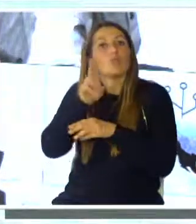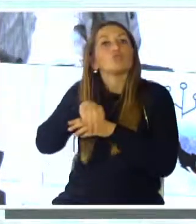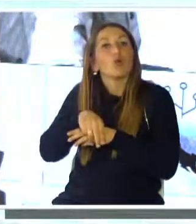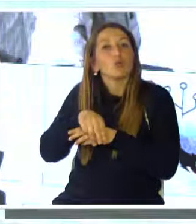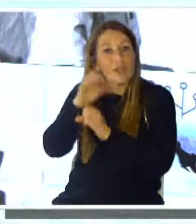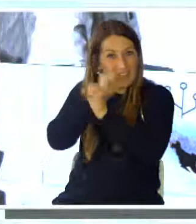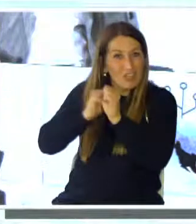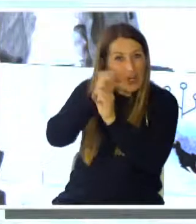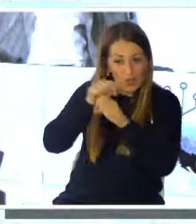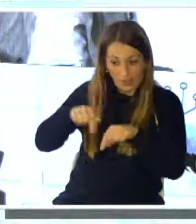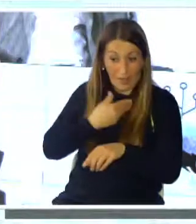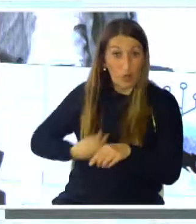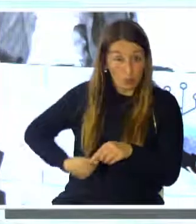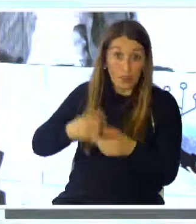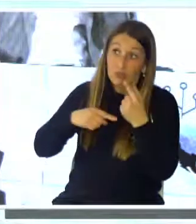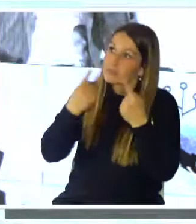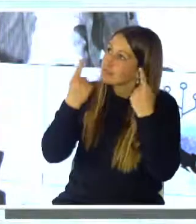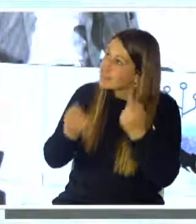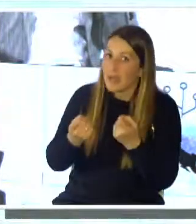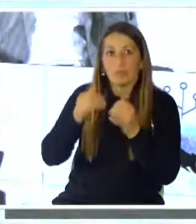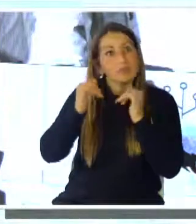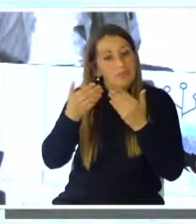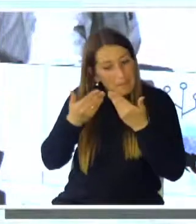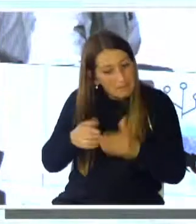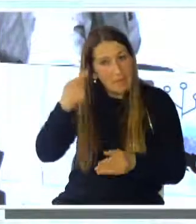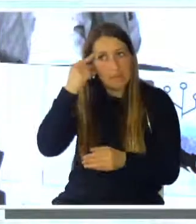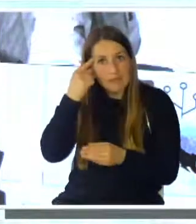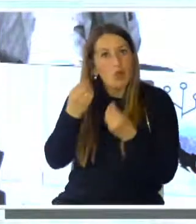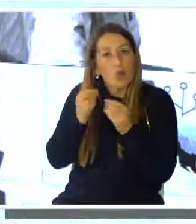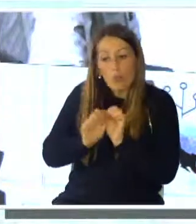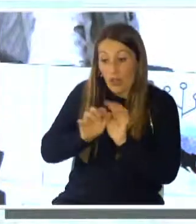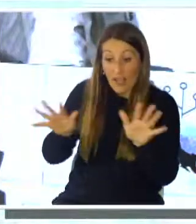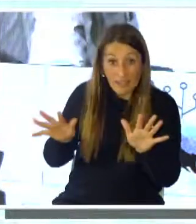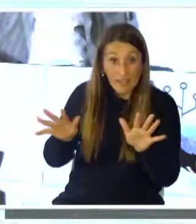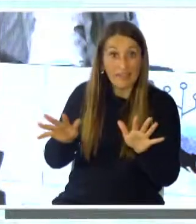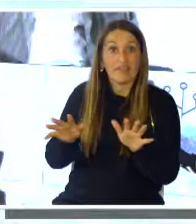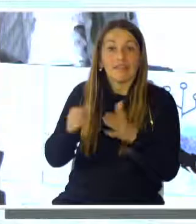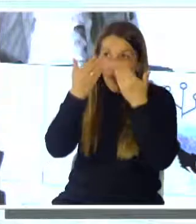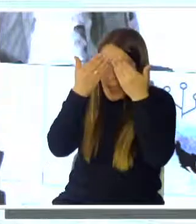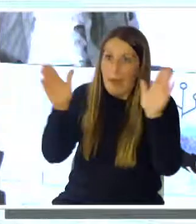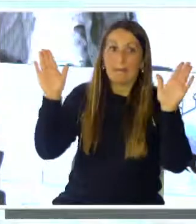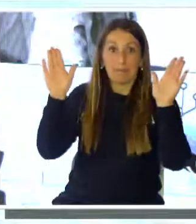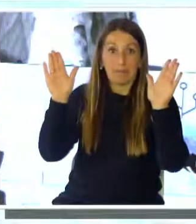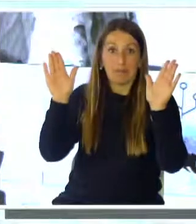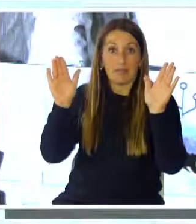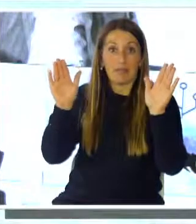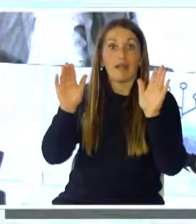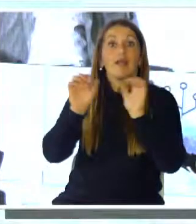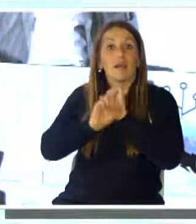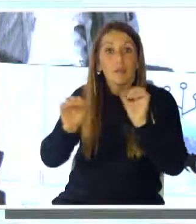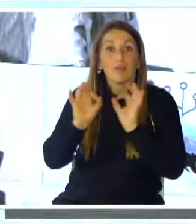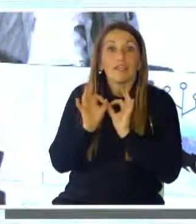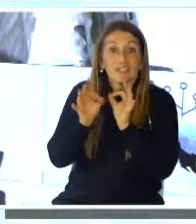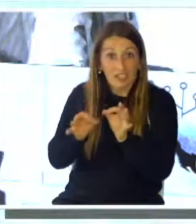gobierno por eso consideramos que es necesario empezar a definir una red una red amplia que alcance a todos